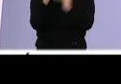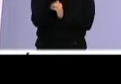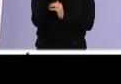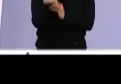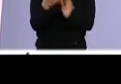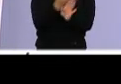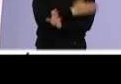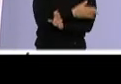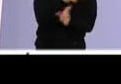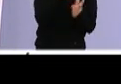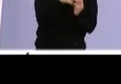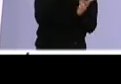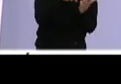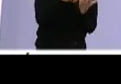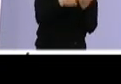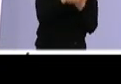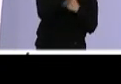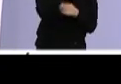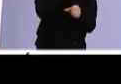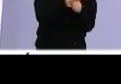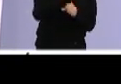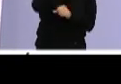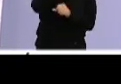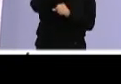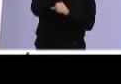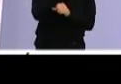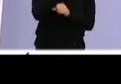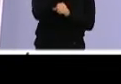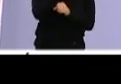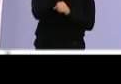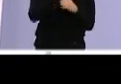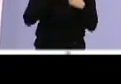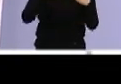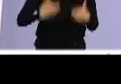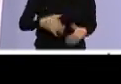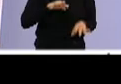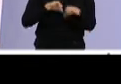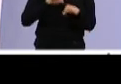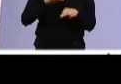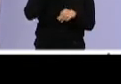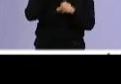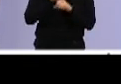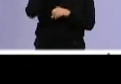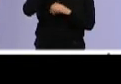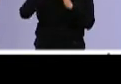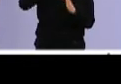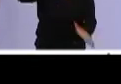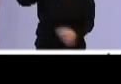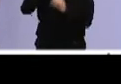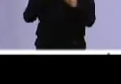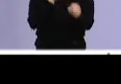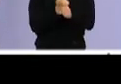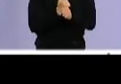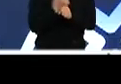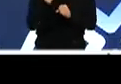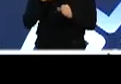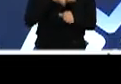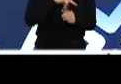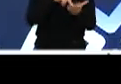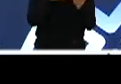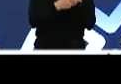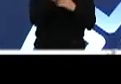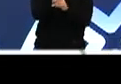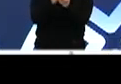se realizaron a partir de un proyecto de la Secretaría de Cultura. Yo soy trabajadora de la Secretaría de Cultura desde hace muchos años, y mis proyectos